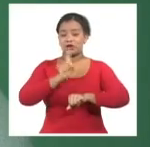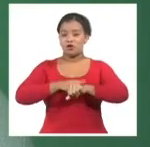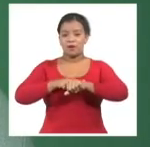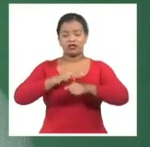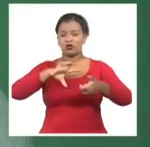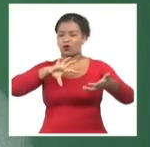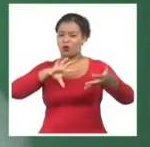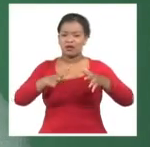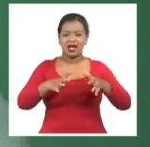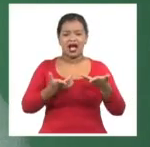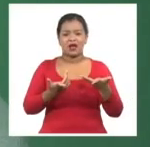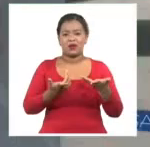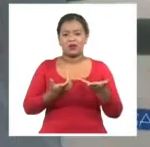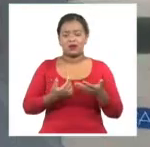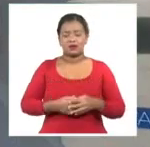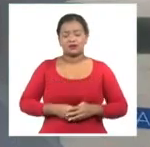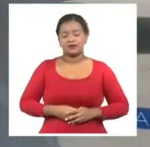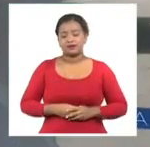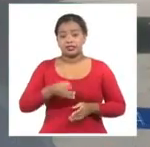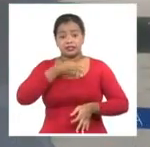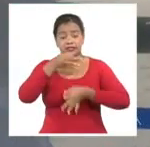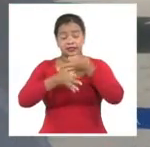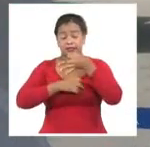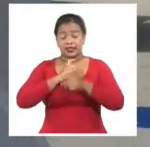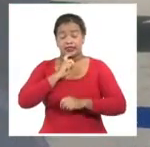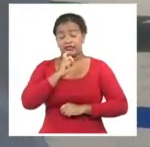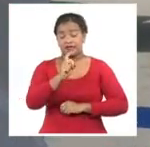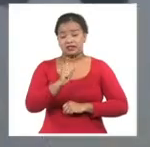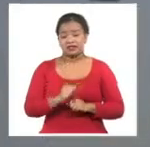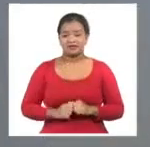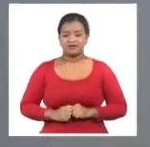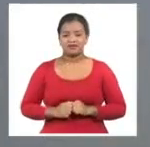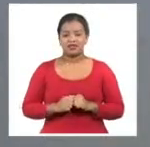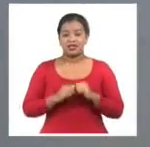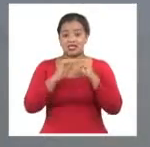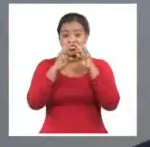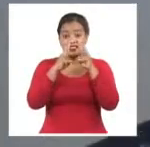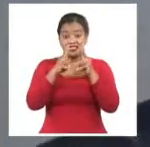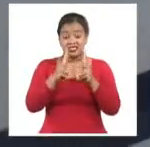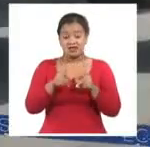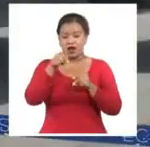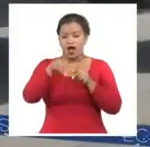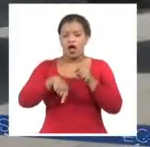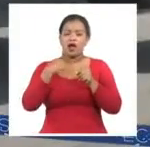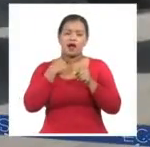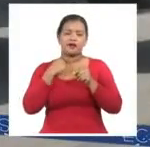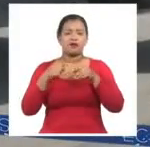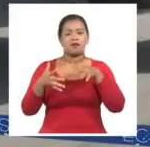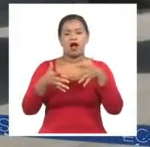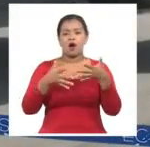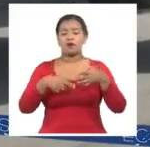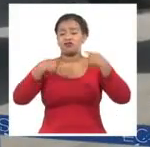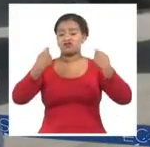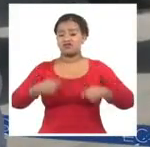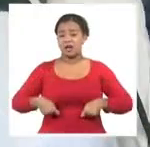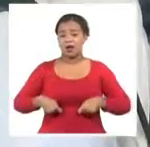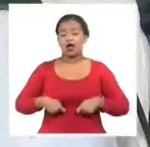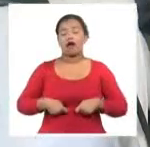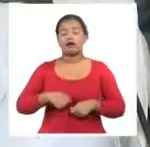aventura que no se puede describir. De acuerdo con cifras oficiales, en lo que va de este año se han efectuado